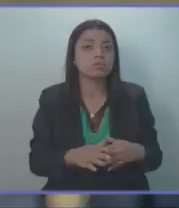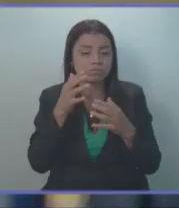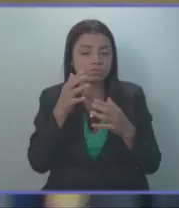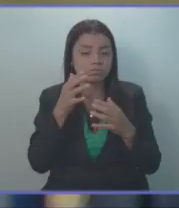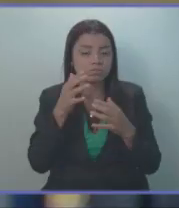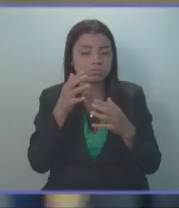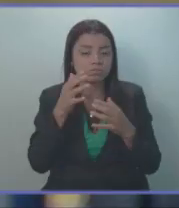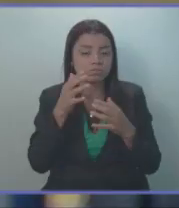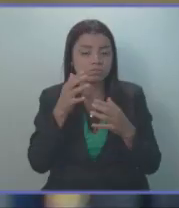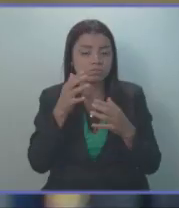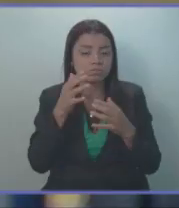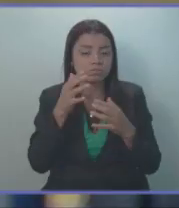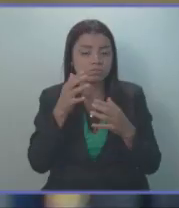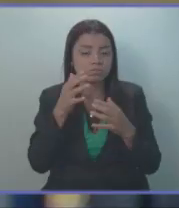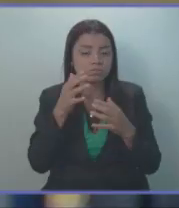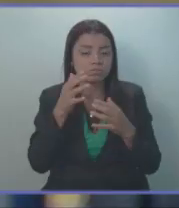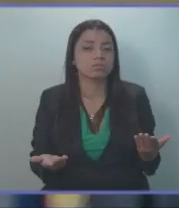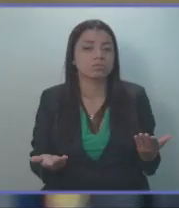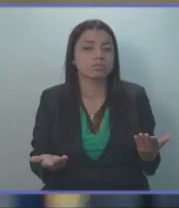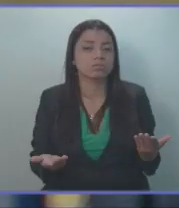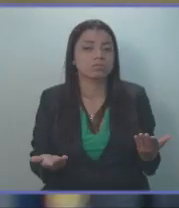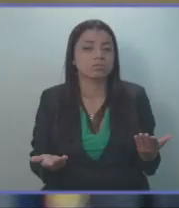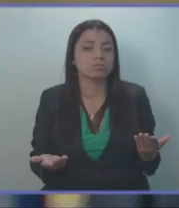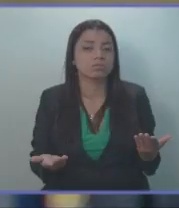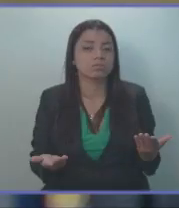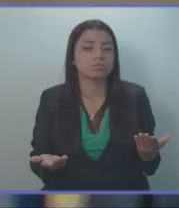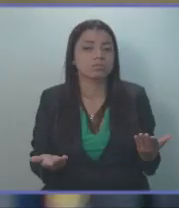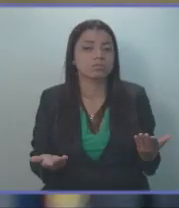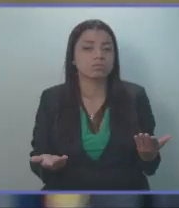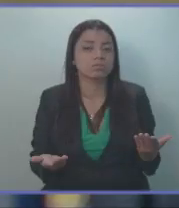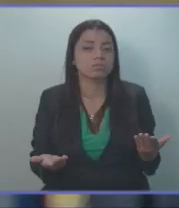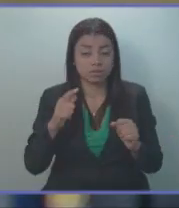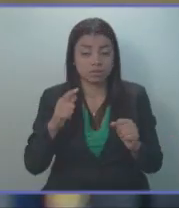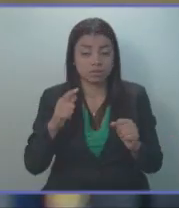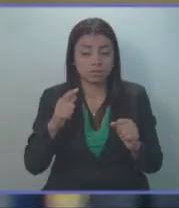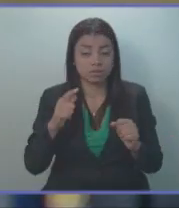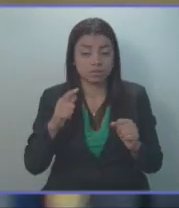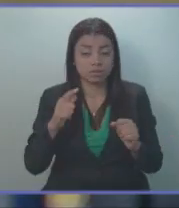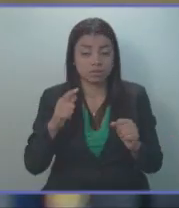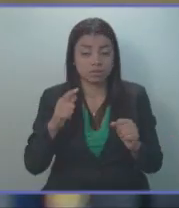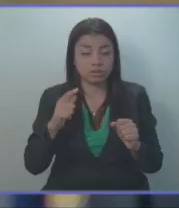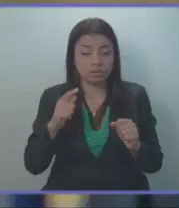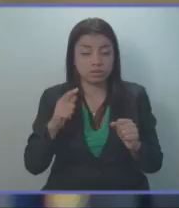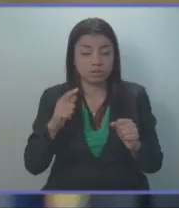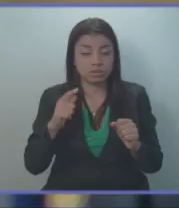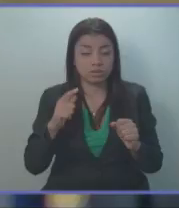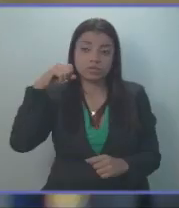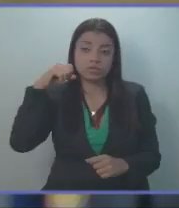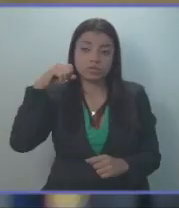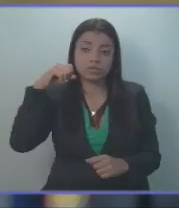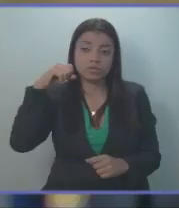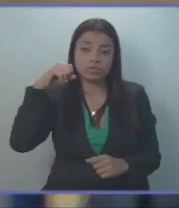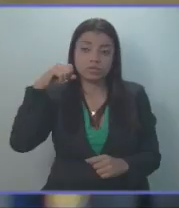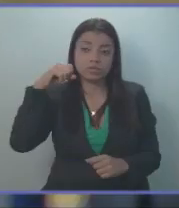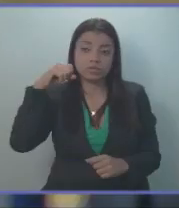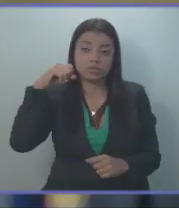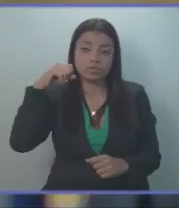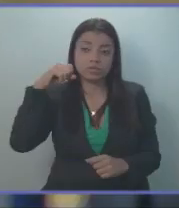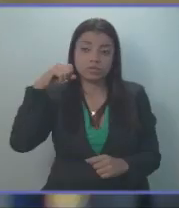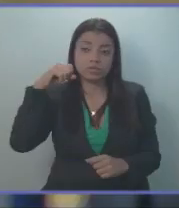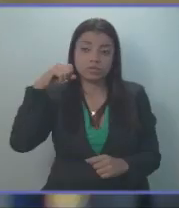mencionado decreto se estableció que de la donación proveniente de la República de China-Taiwán,